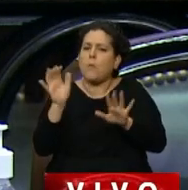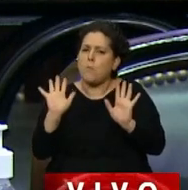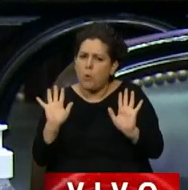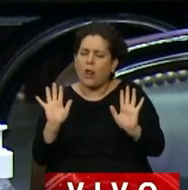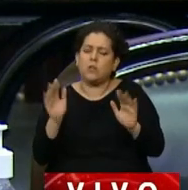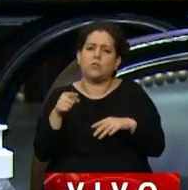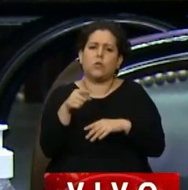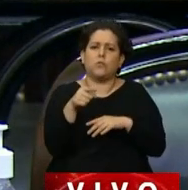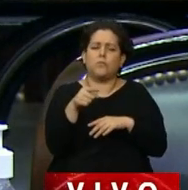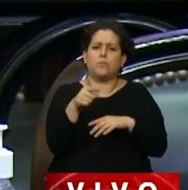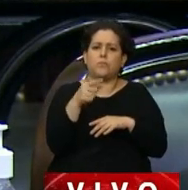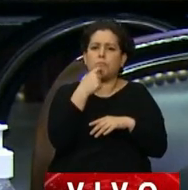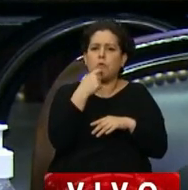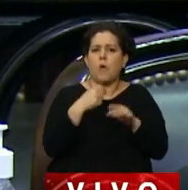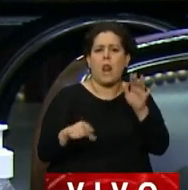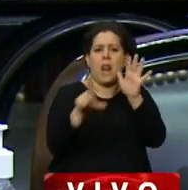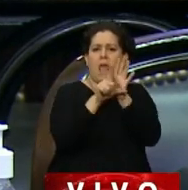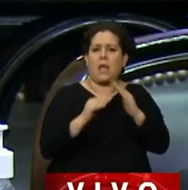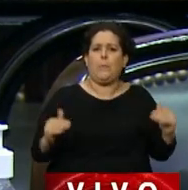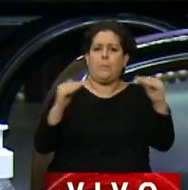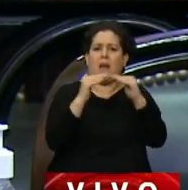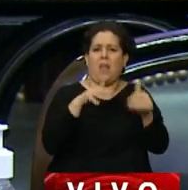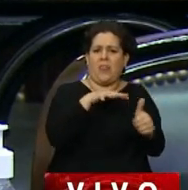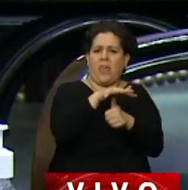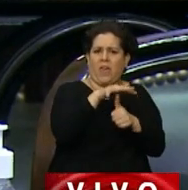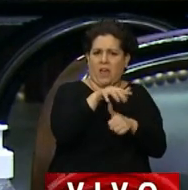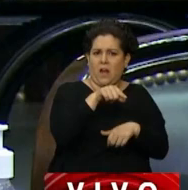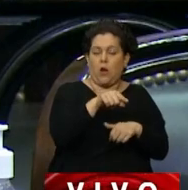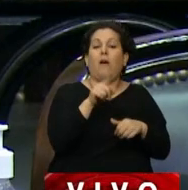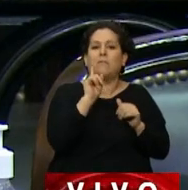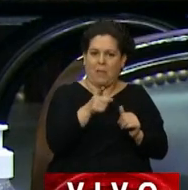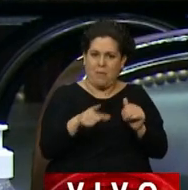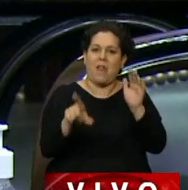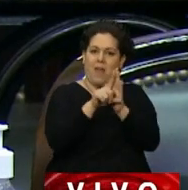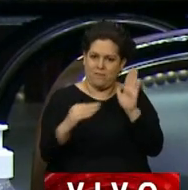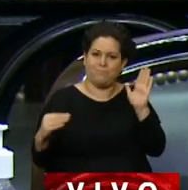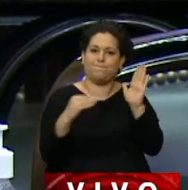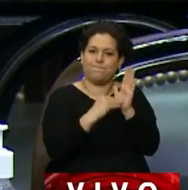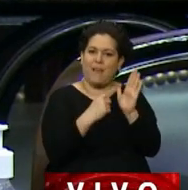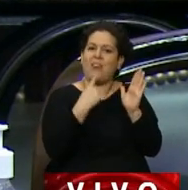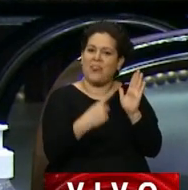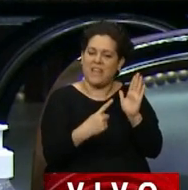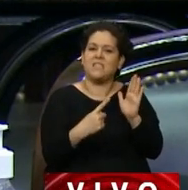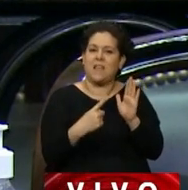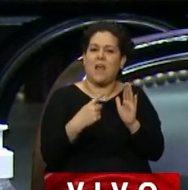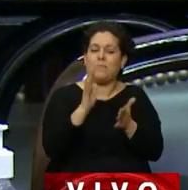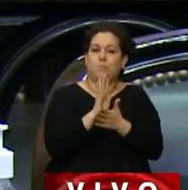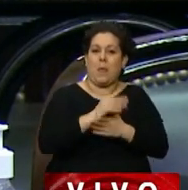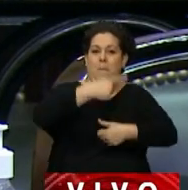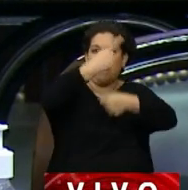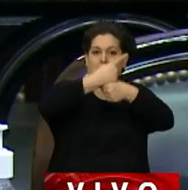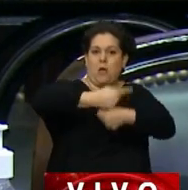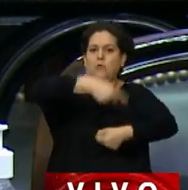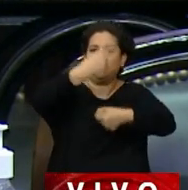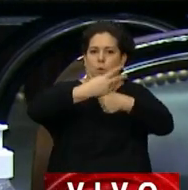por ejemplo, la ley de paridad de género, esta ley prevé también la foto de los dos primeros, con lo cual nos vamos